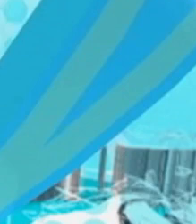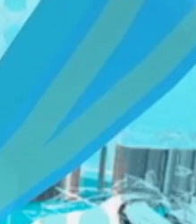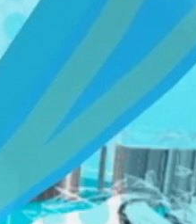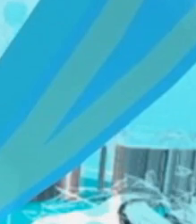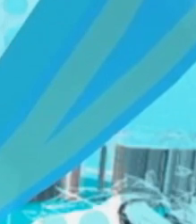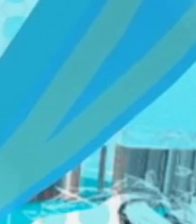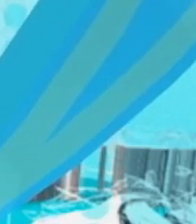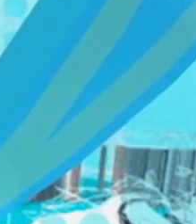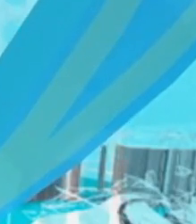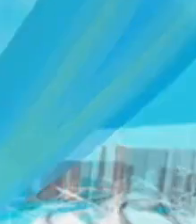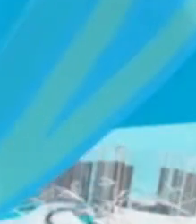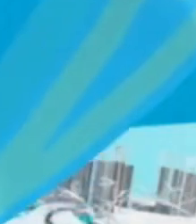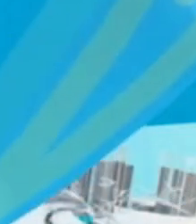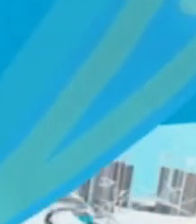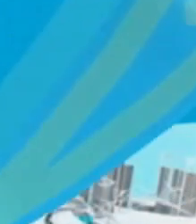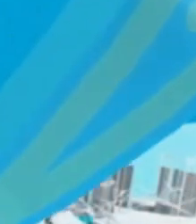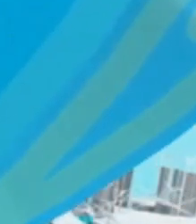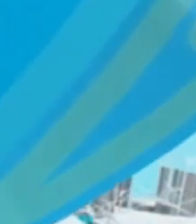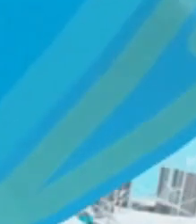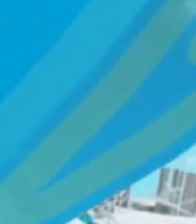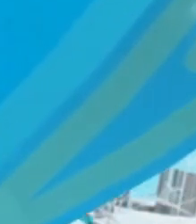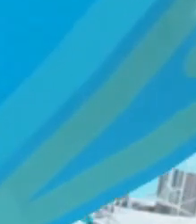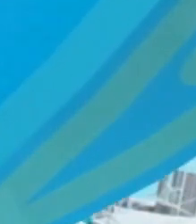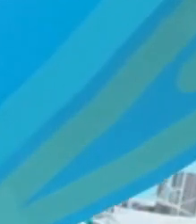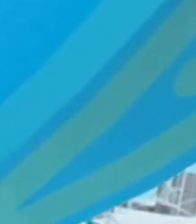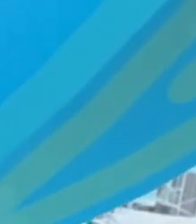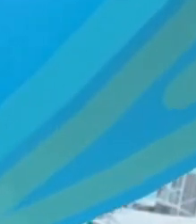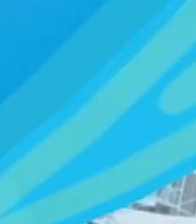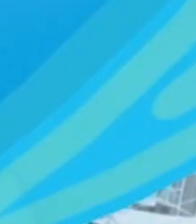Banco Popular presenta El Tipo de Cambio.